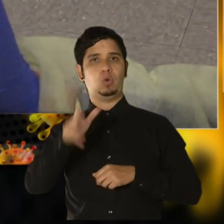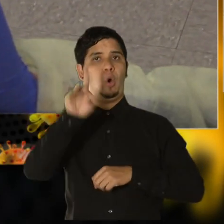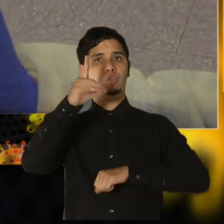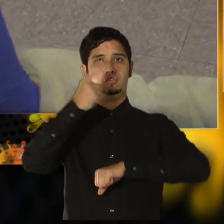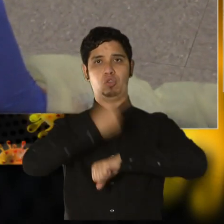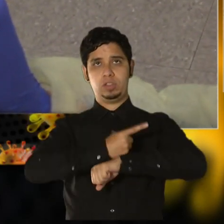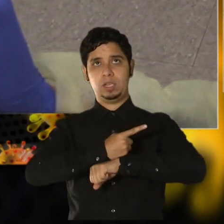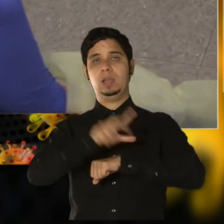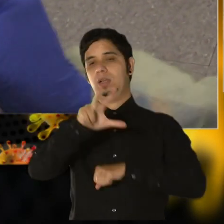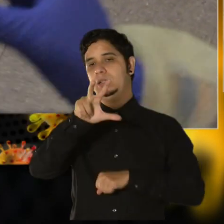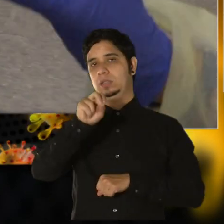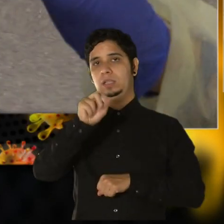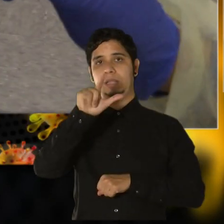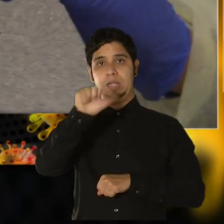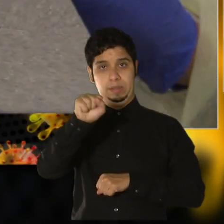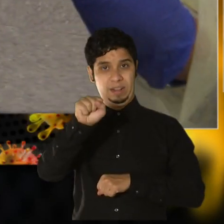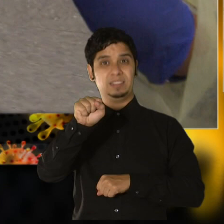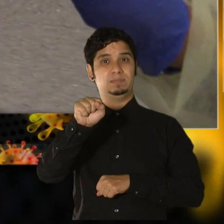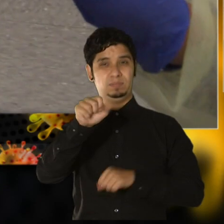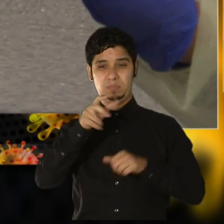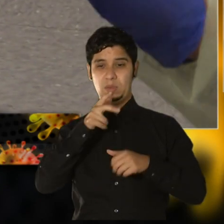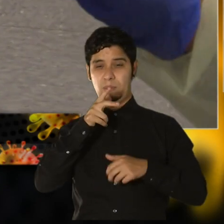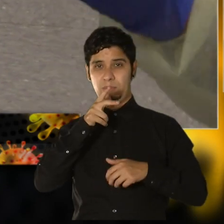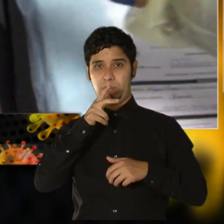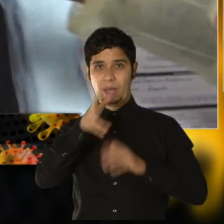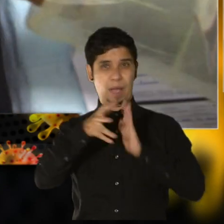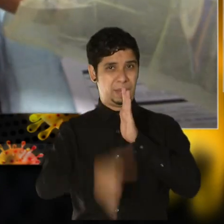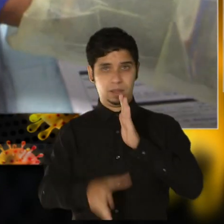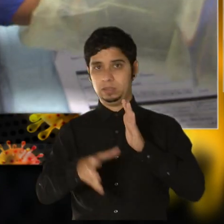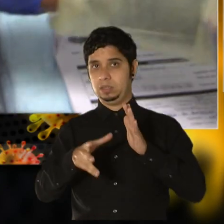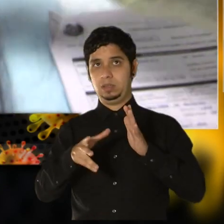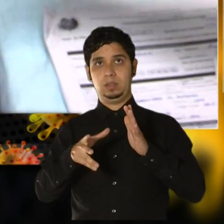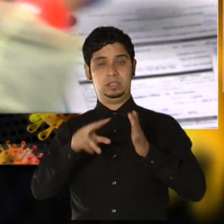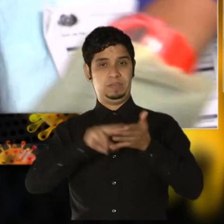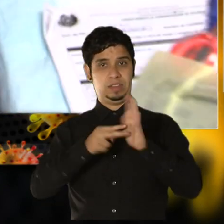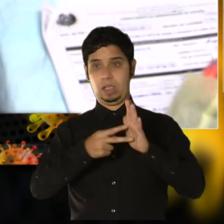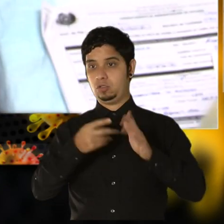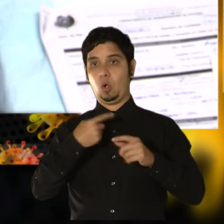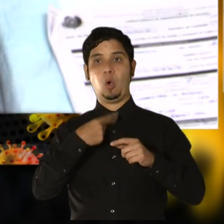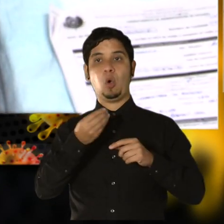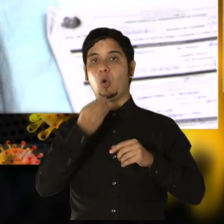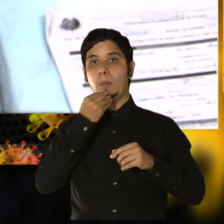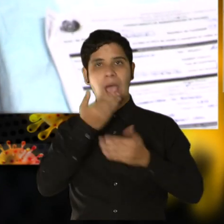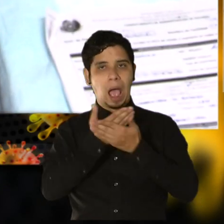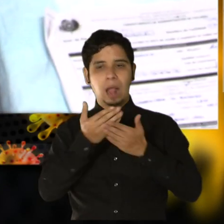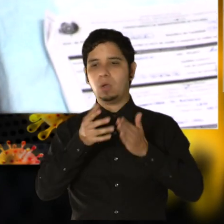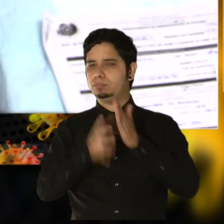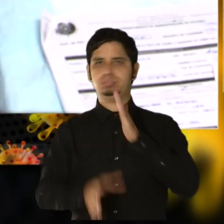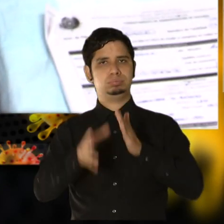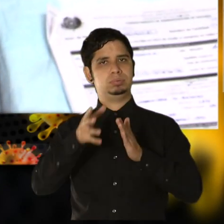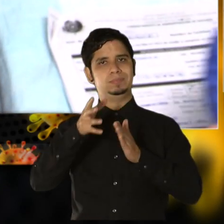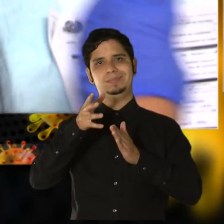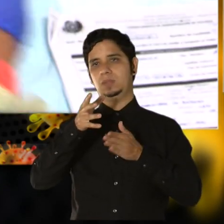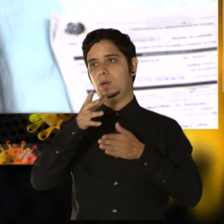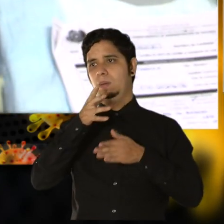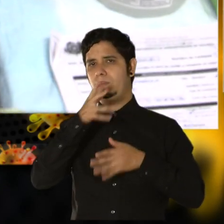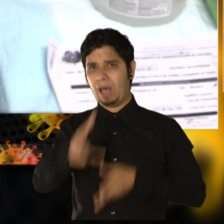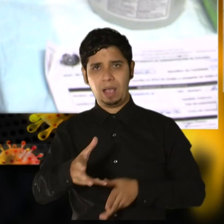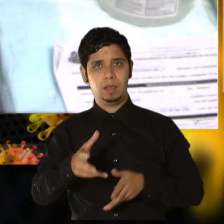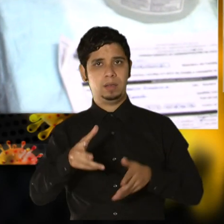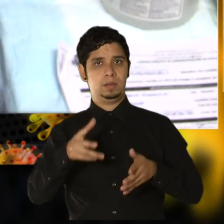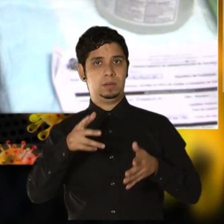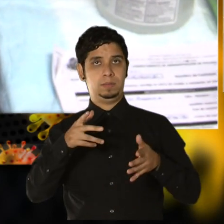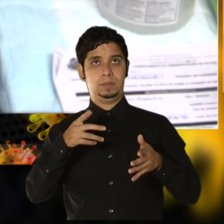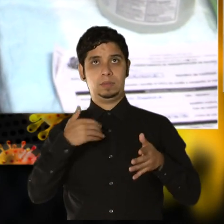yo perdí 30 libras en 8 días en diarreas y vómitos, que yo no podía consumir absolutamente nada. Ahí yo prácticamente comienzo